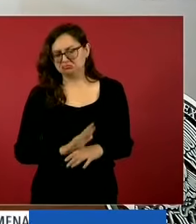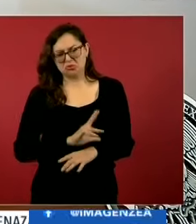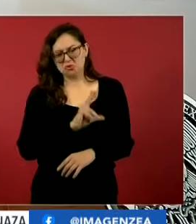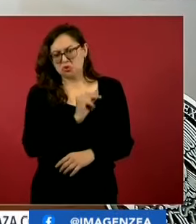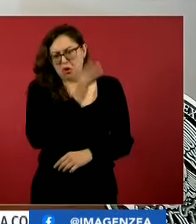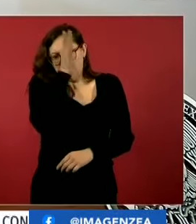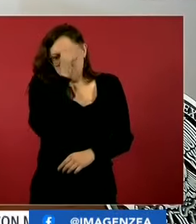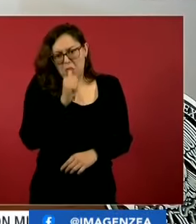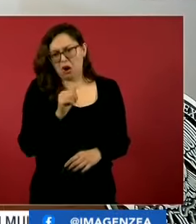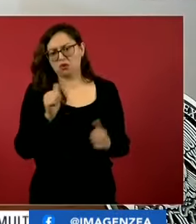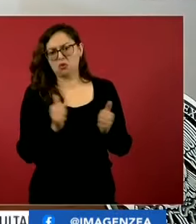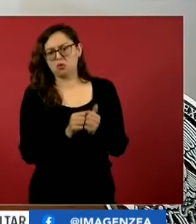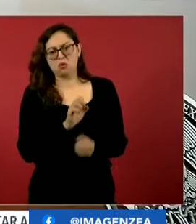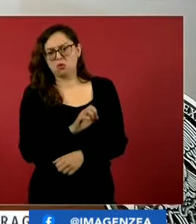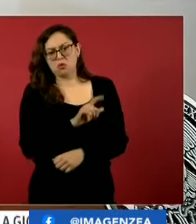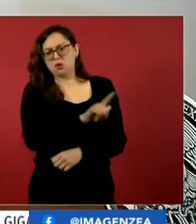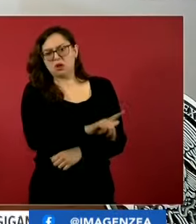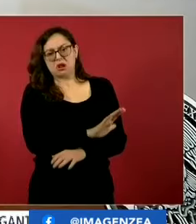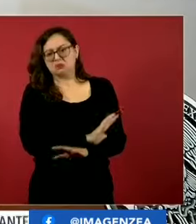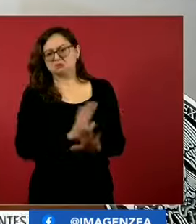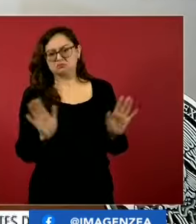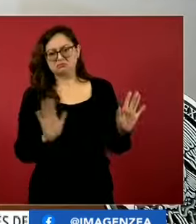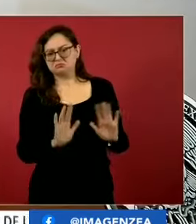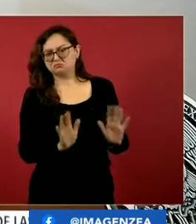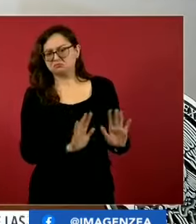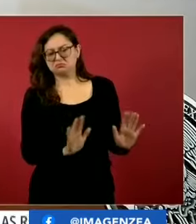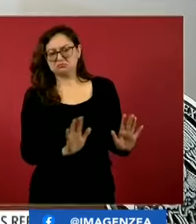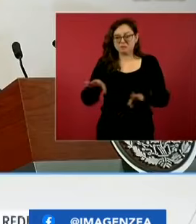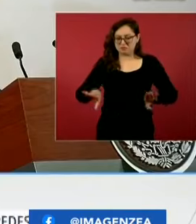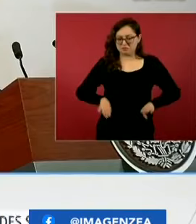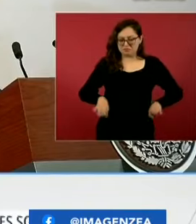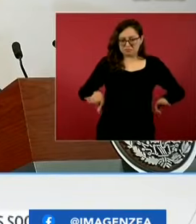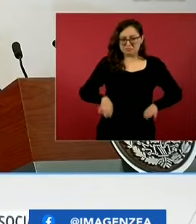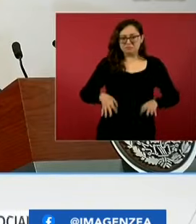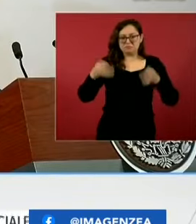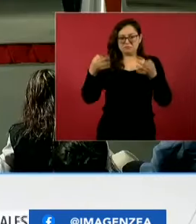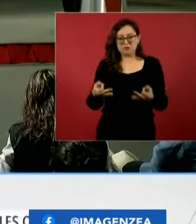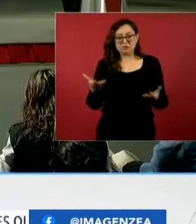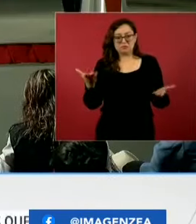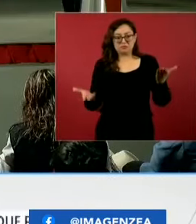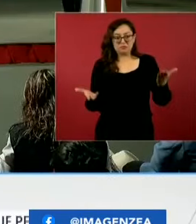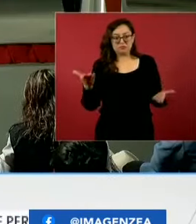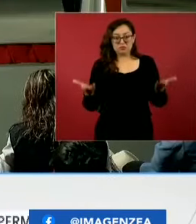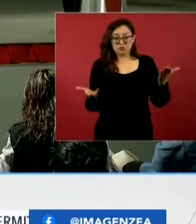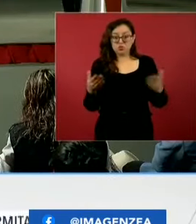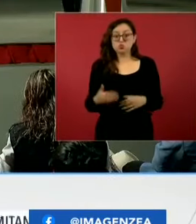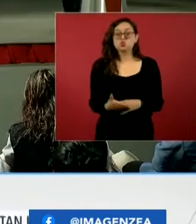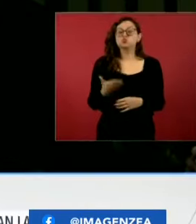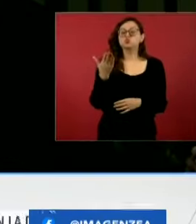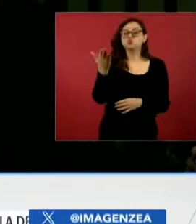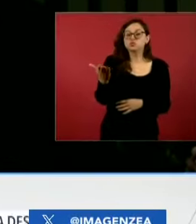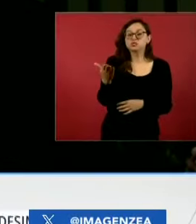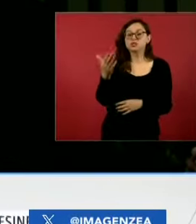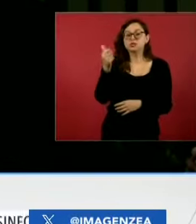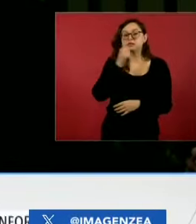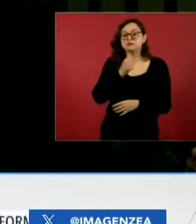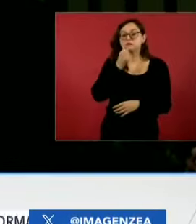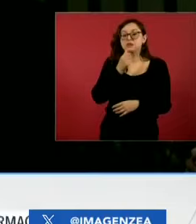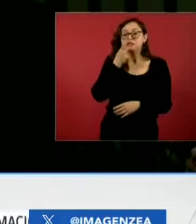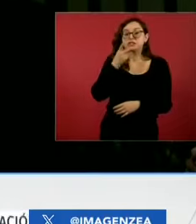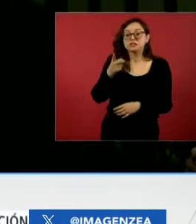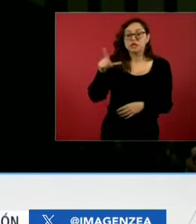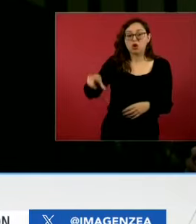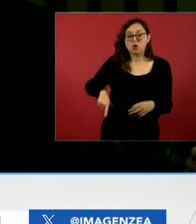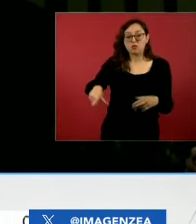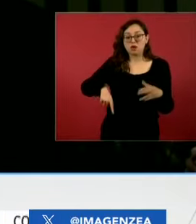diferencias con muchos otros. Usted siempre ha dicho que su gobierno es transparente. ¿Qué se